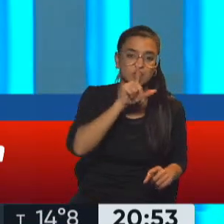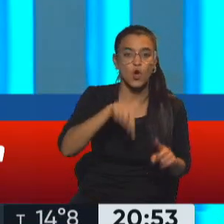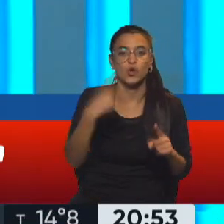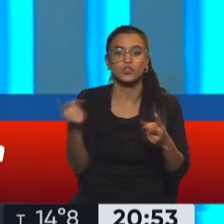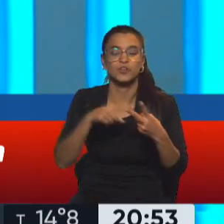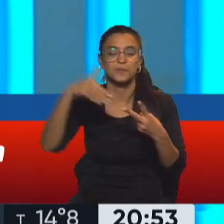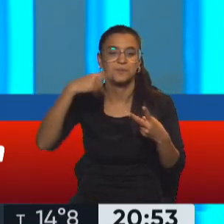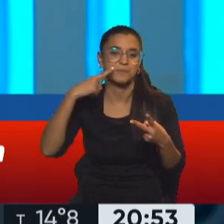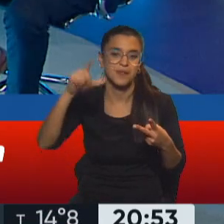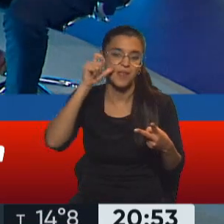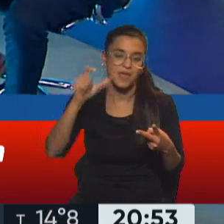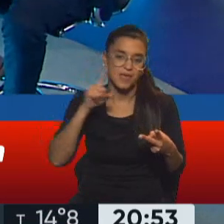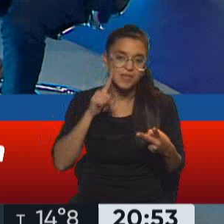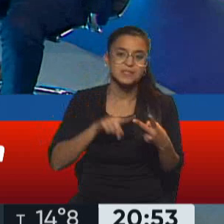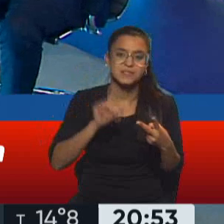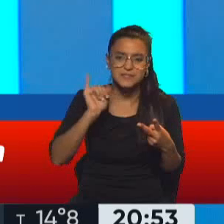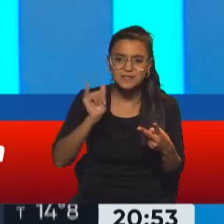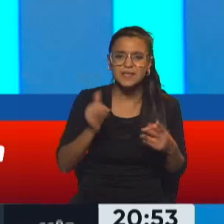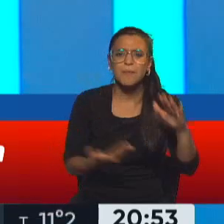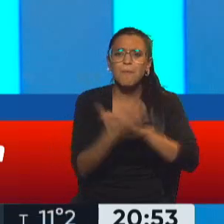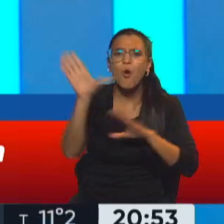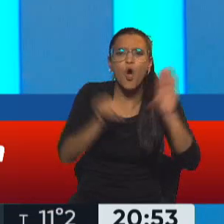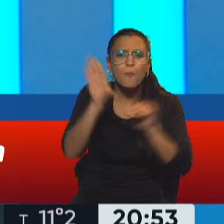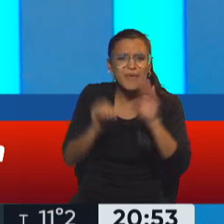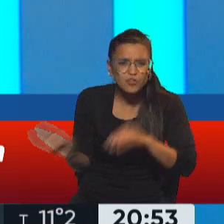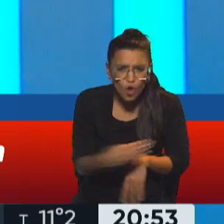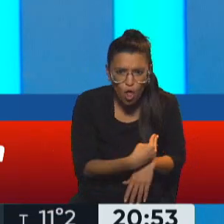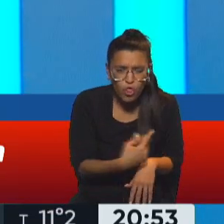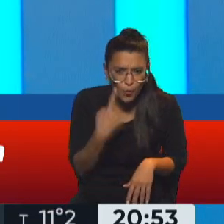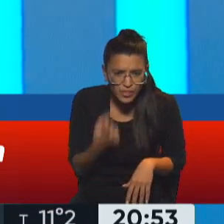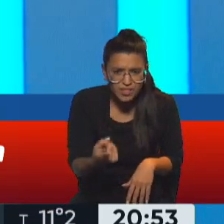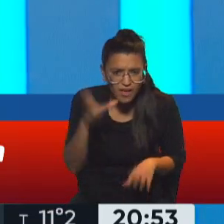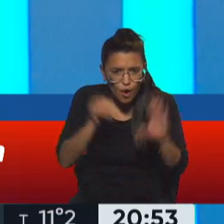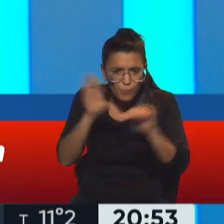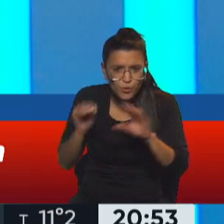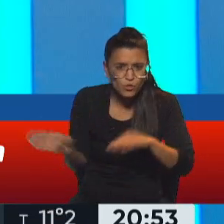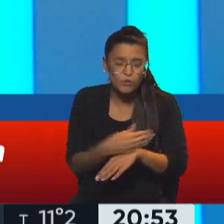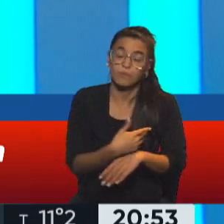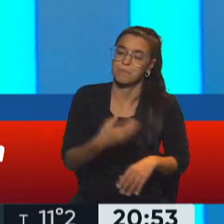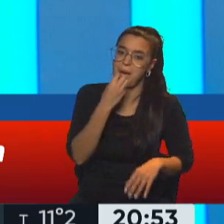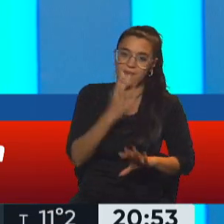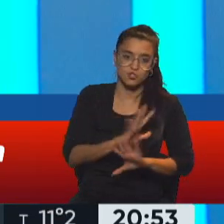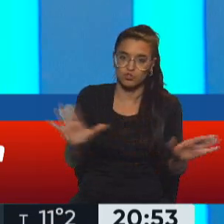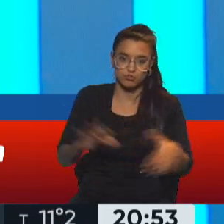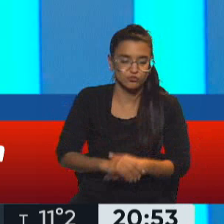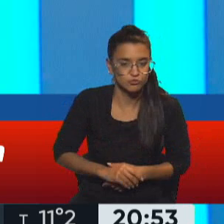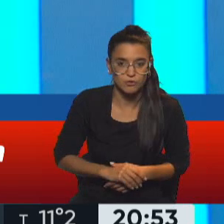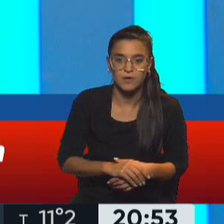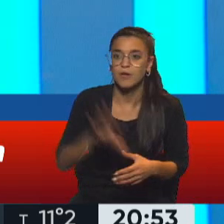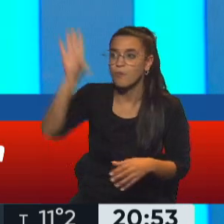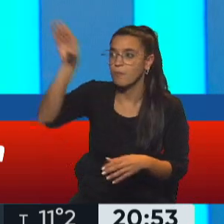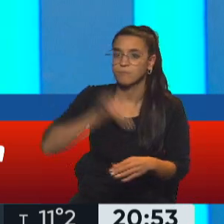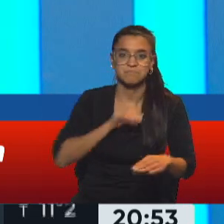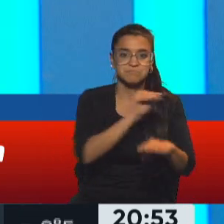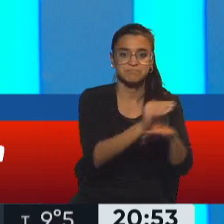Milei. Milei ha plagiado todo lo que ha podido. ¿Leíste todo lo que plagió? Ay, una maravilla. Pegar y